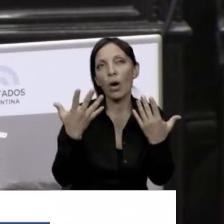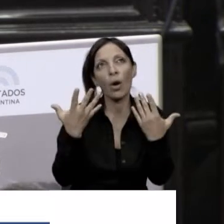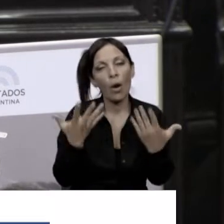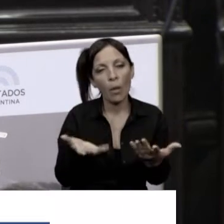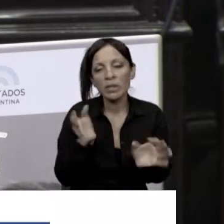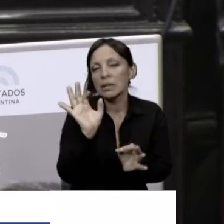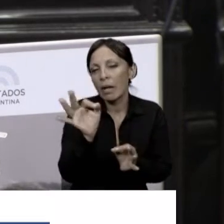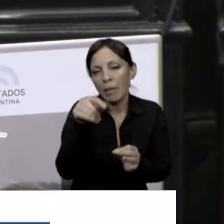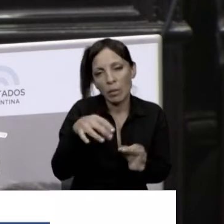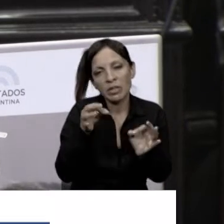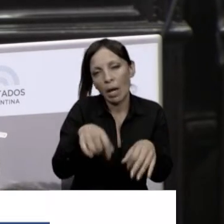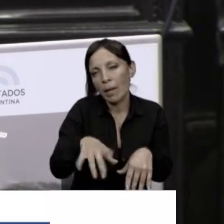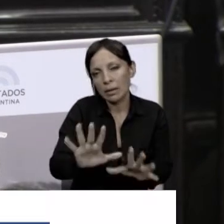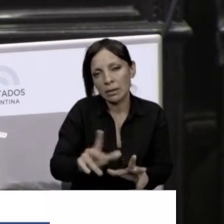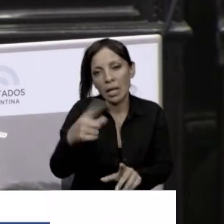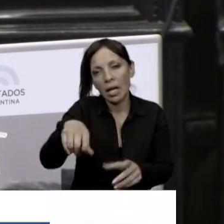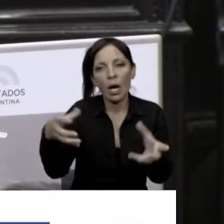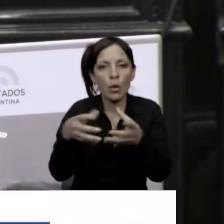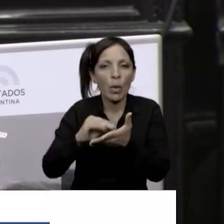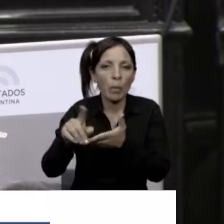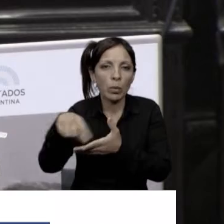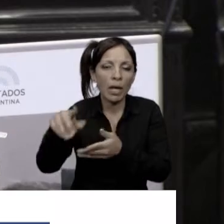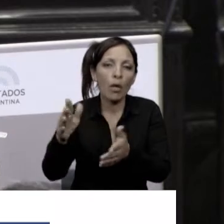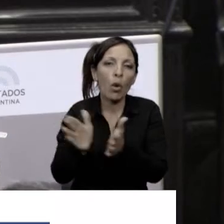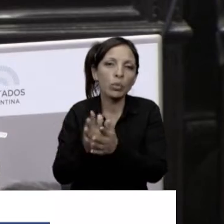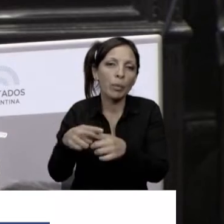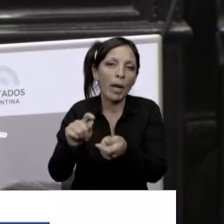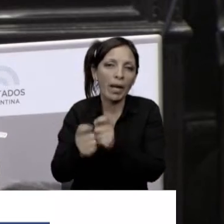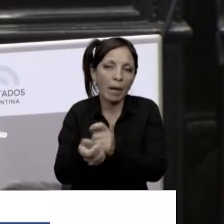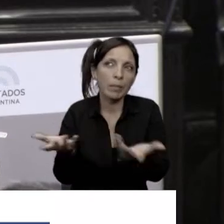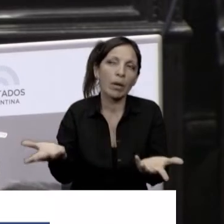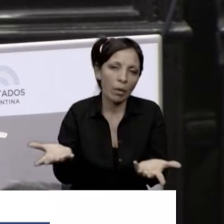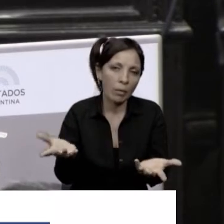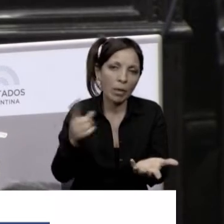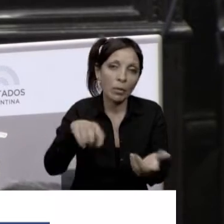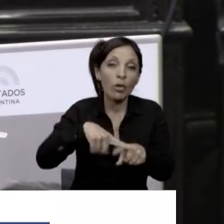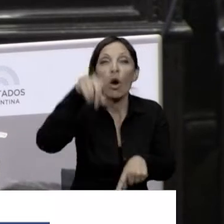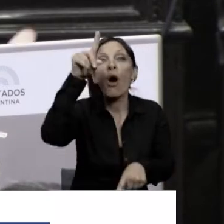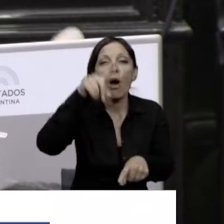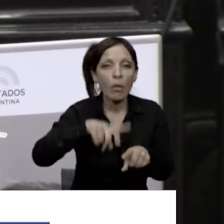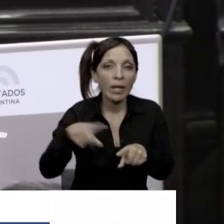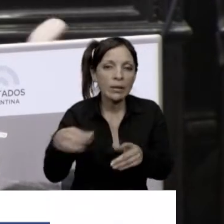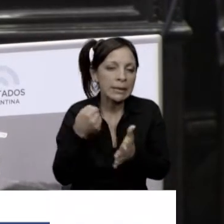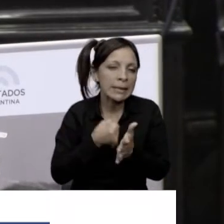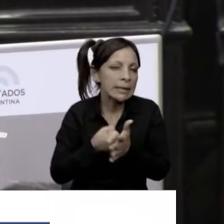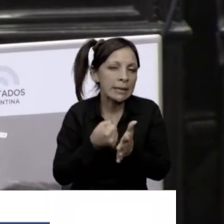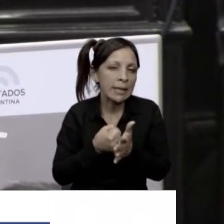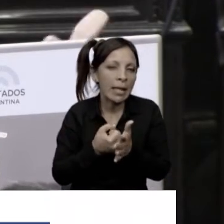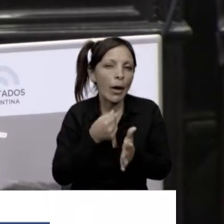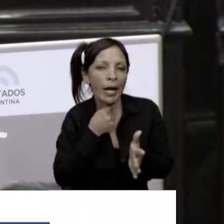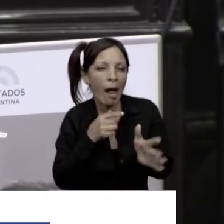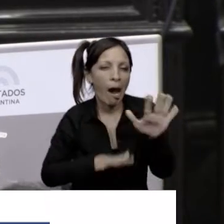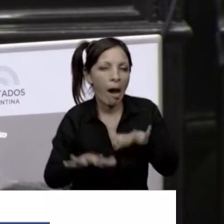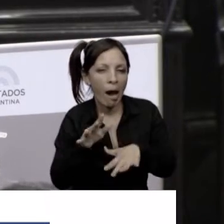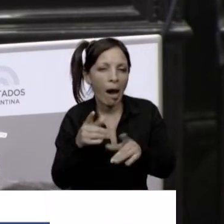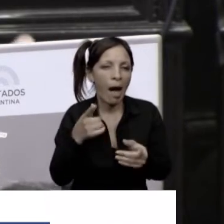momento en que los diputados de Juntos por el Cambio hicieran este planteo, porque sin dudas estuvieron todo el día intentando construir el escenario